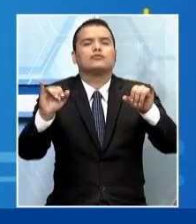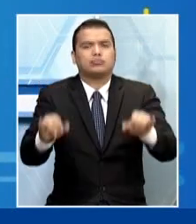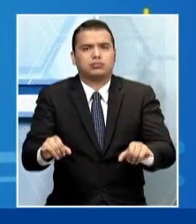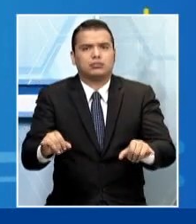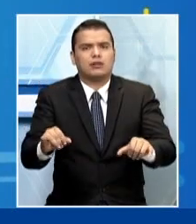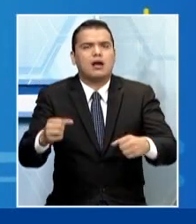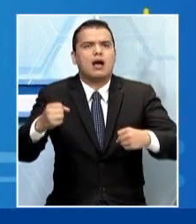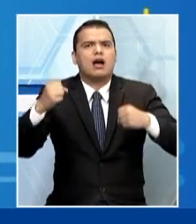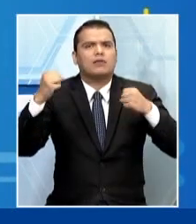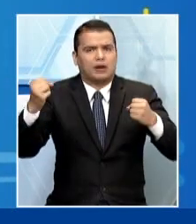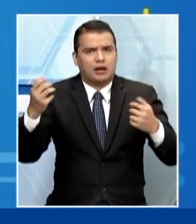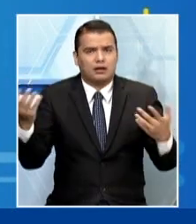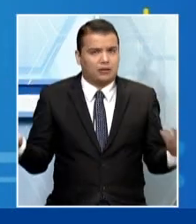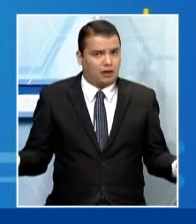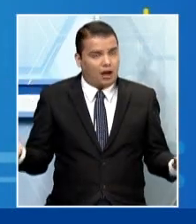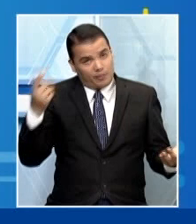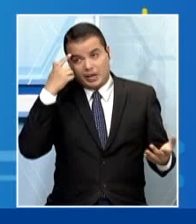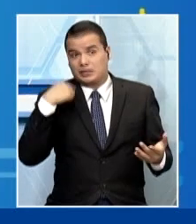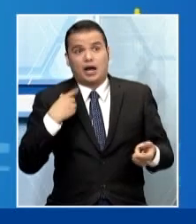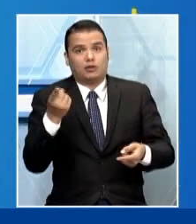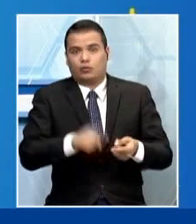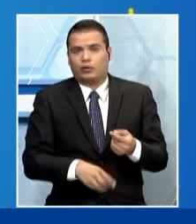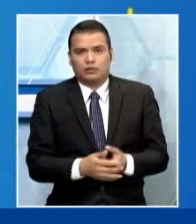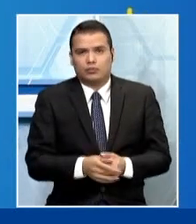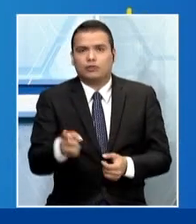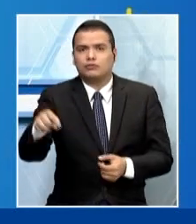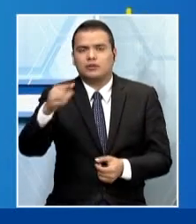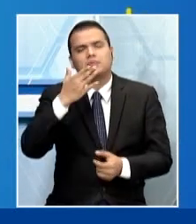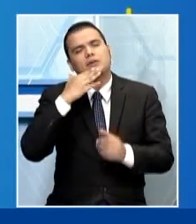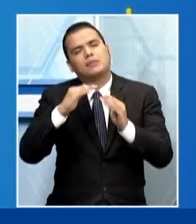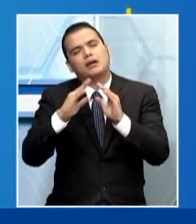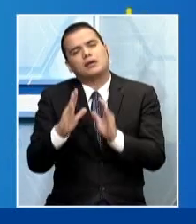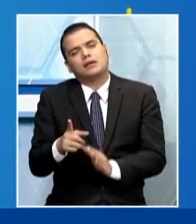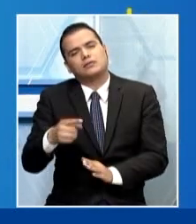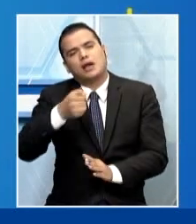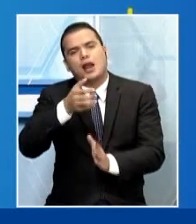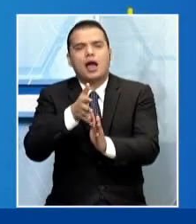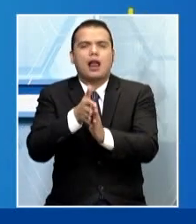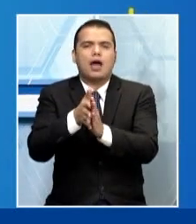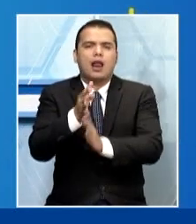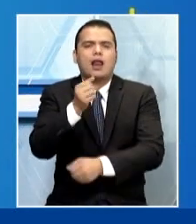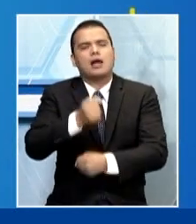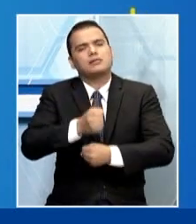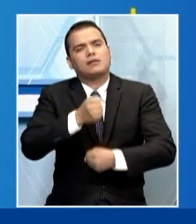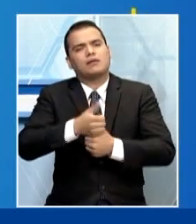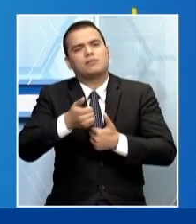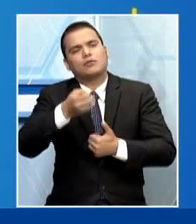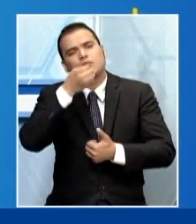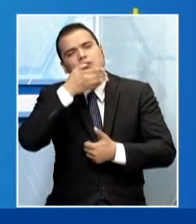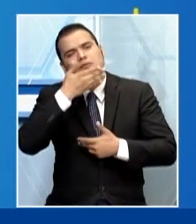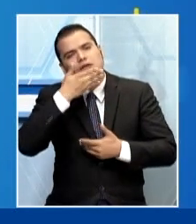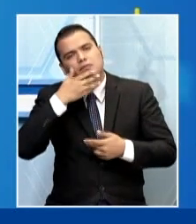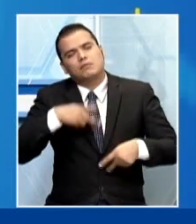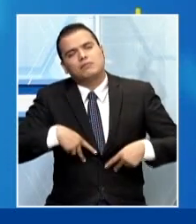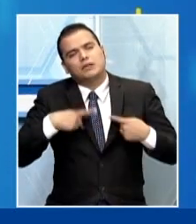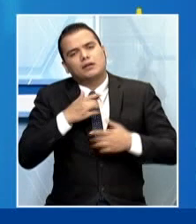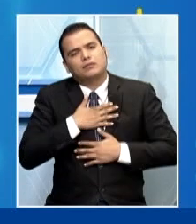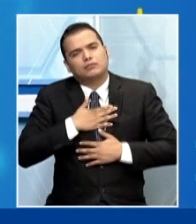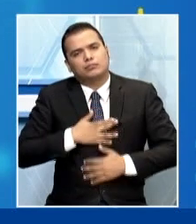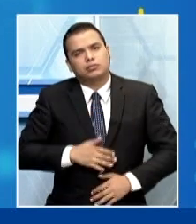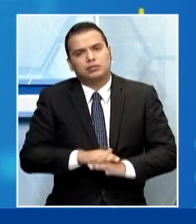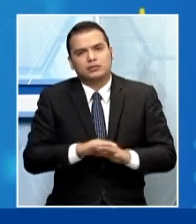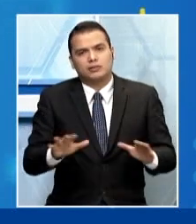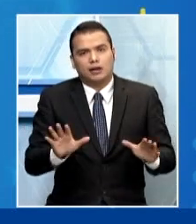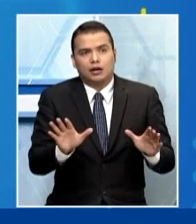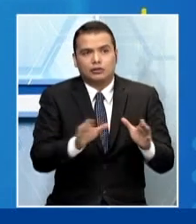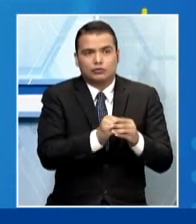Pues a mí sí me parece justo, ¿sabes por qué? Porque mientras ustedes están en la comodidad de su casa, comiendo rico, viviendo bien, tranquilos, nosotros, los que movemos